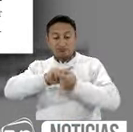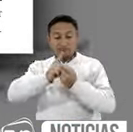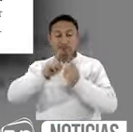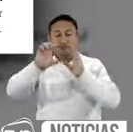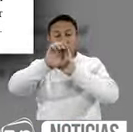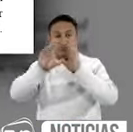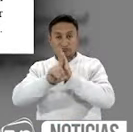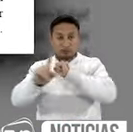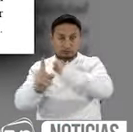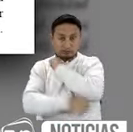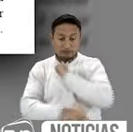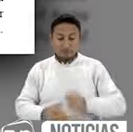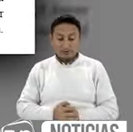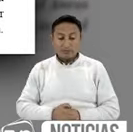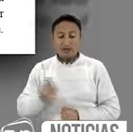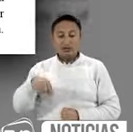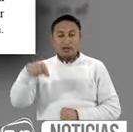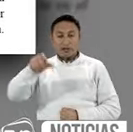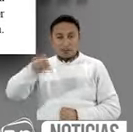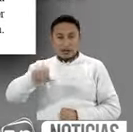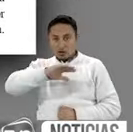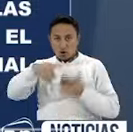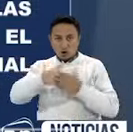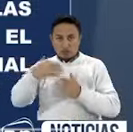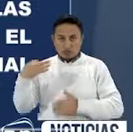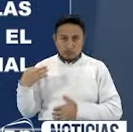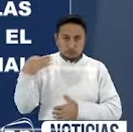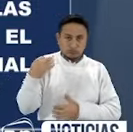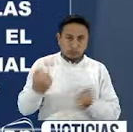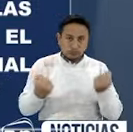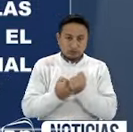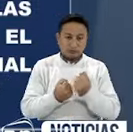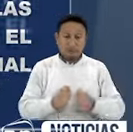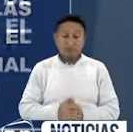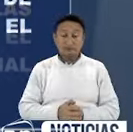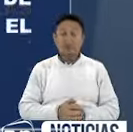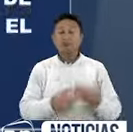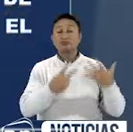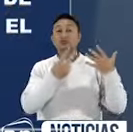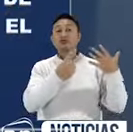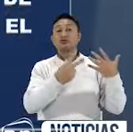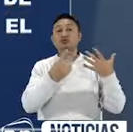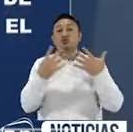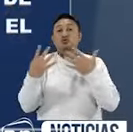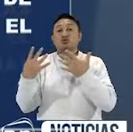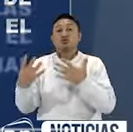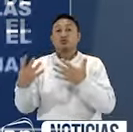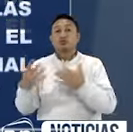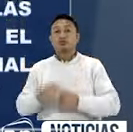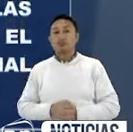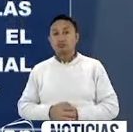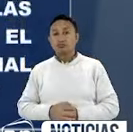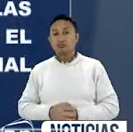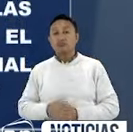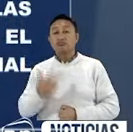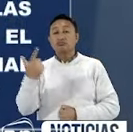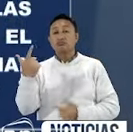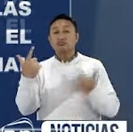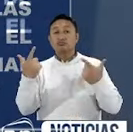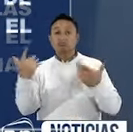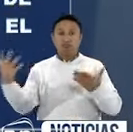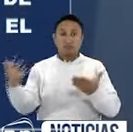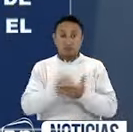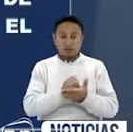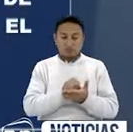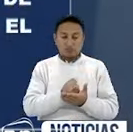COIP, se requiere de voluntad popular. Sobre la pregunta 7 y 9, sobre el destino de las armas